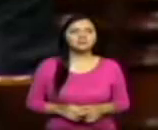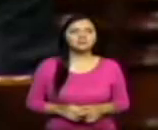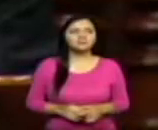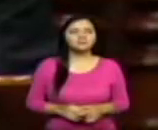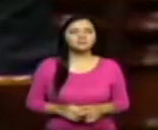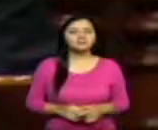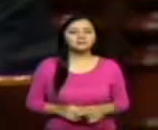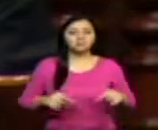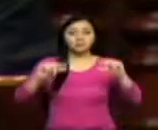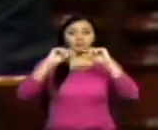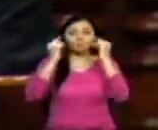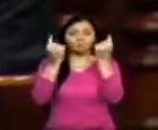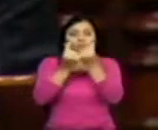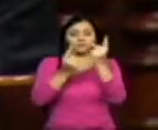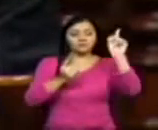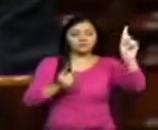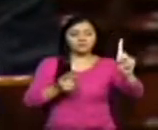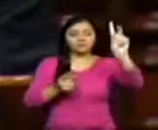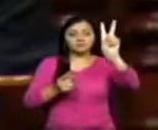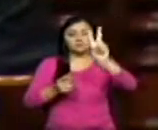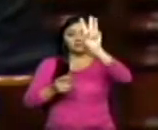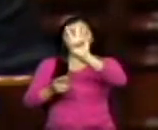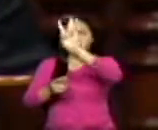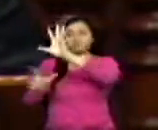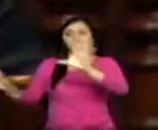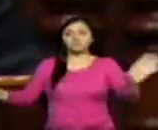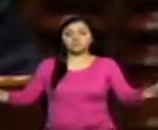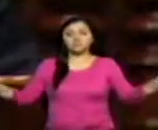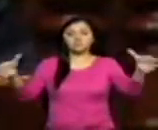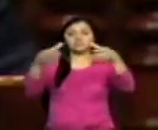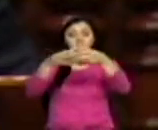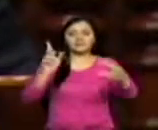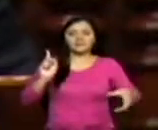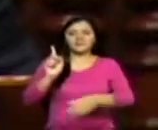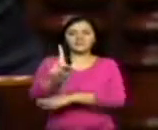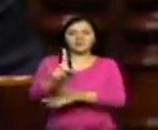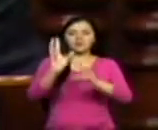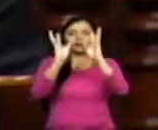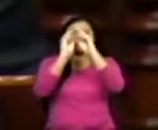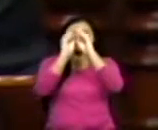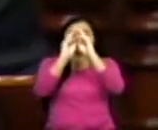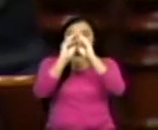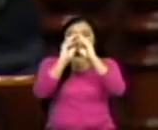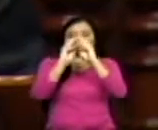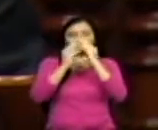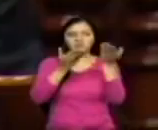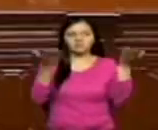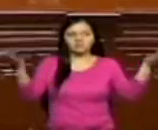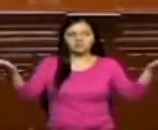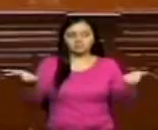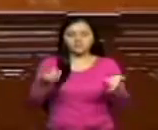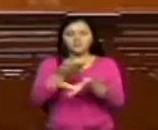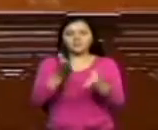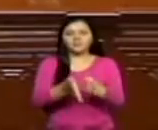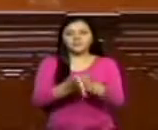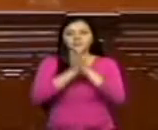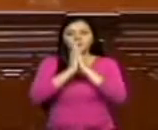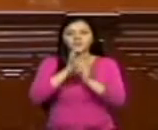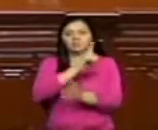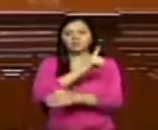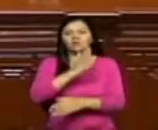Y su gabinete se presentarán ante este Congreso de la República para solicitar